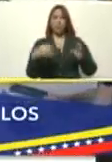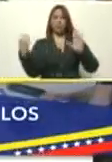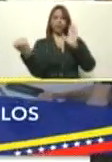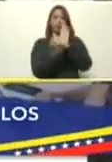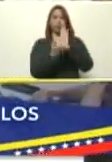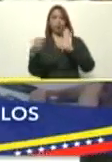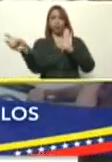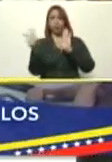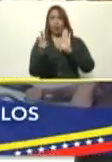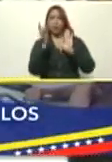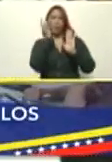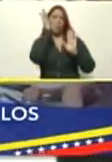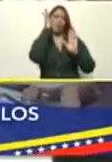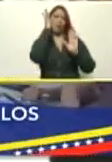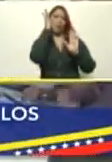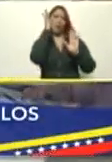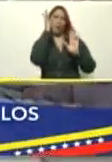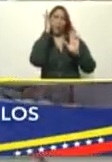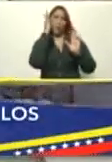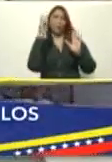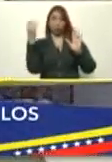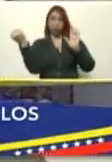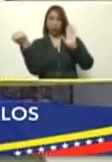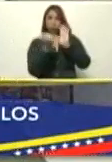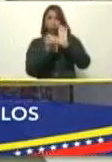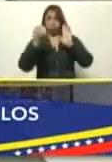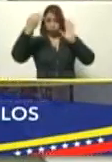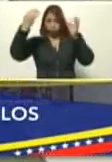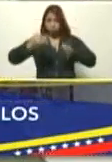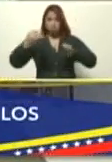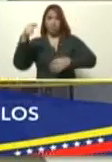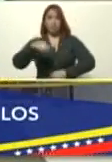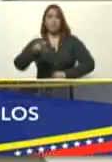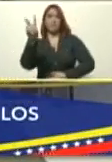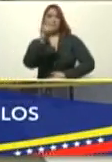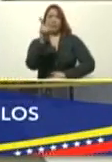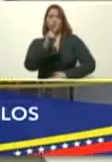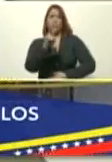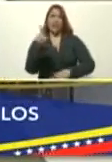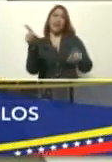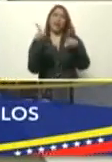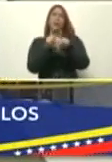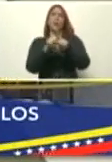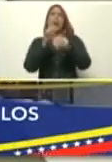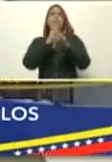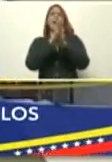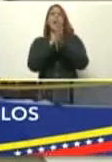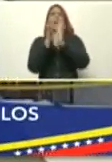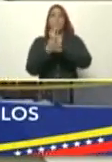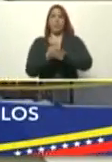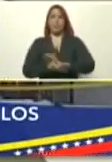Venezuela. Criollito, criollito, criollito, como es la arepa.